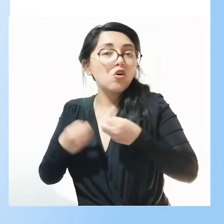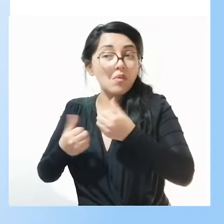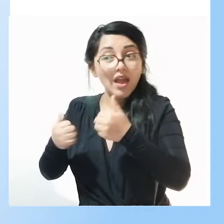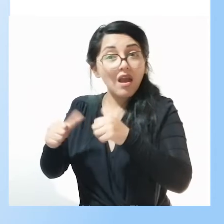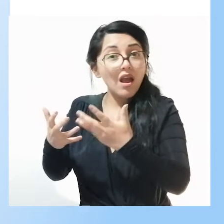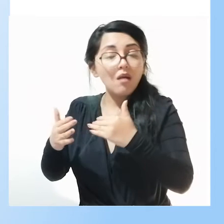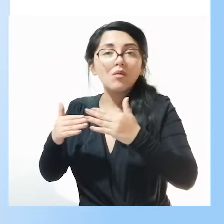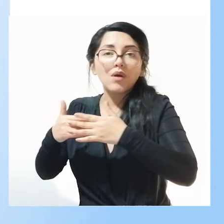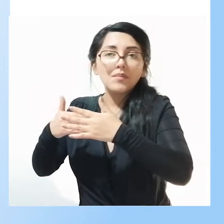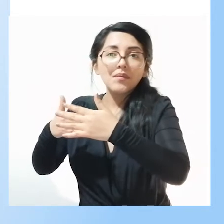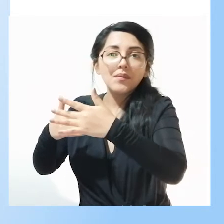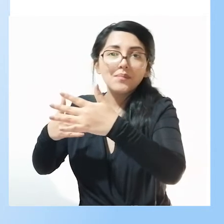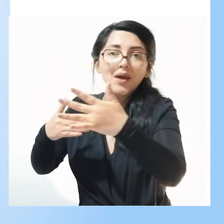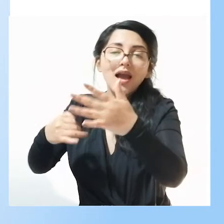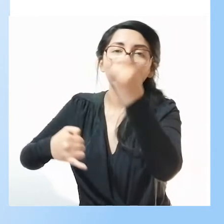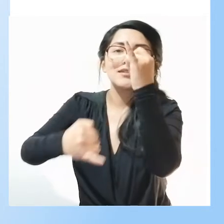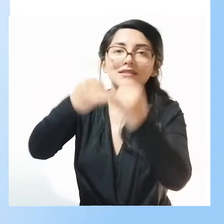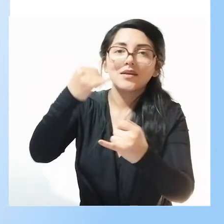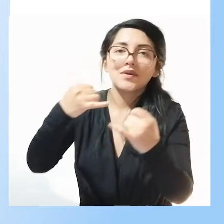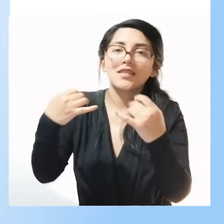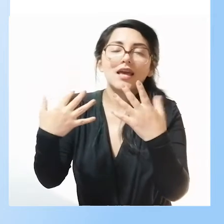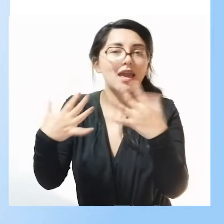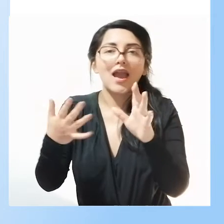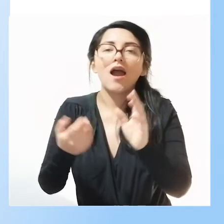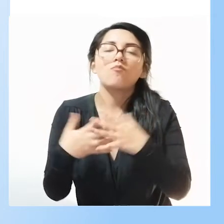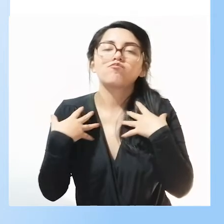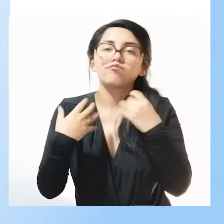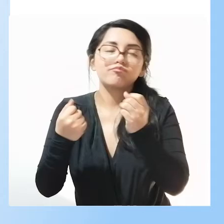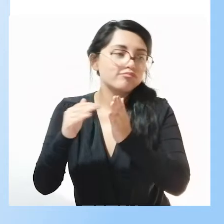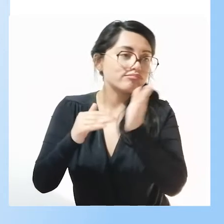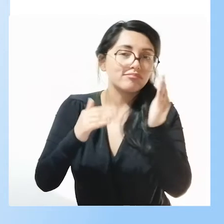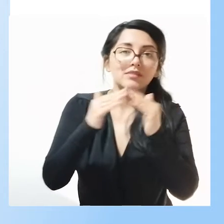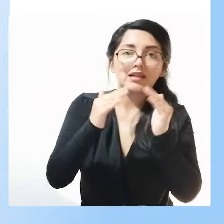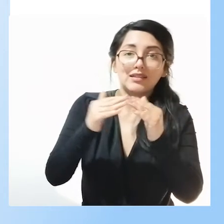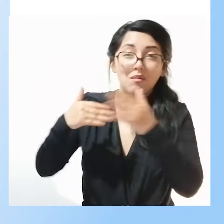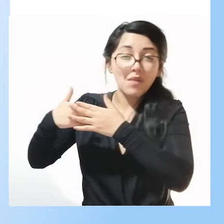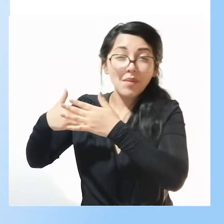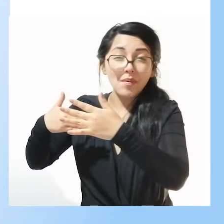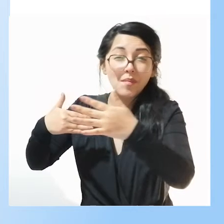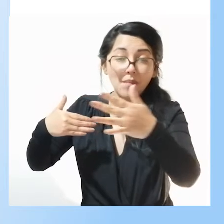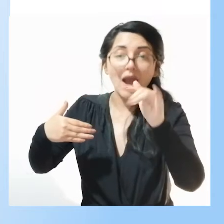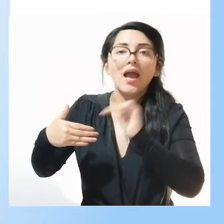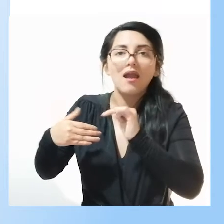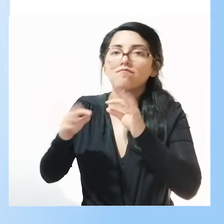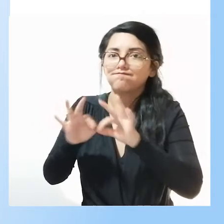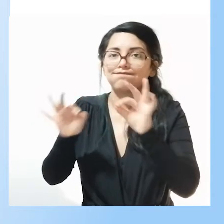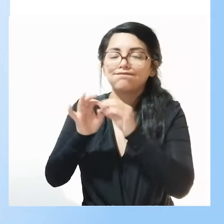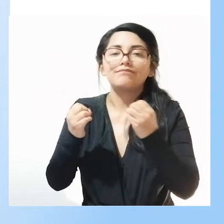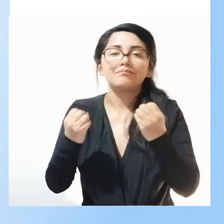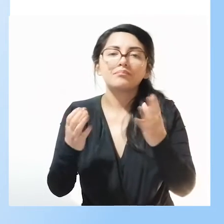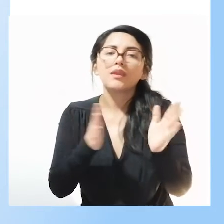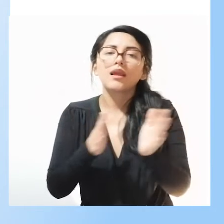También es importante basarnos en la evidencia y en las buenas prácticas. Según Rodrigo Máizquez y